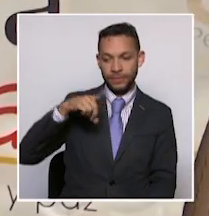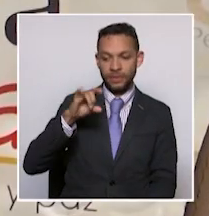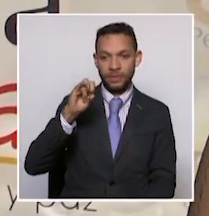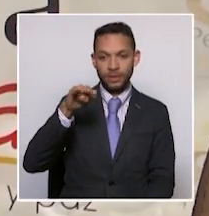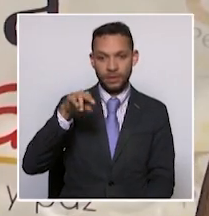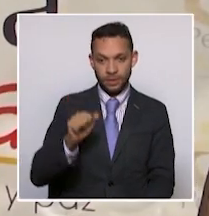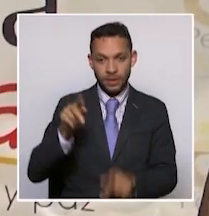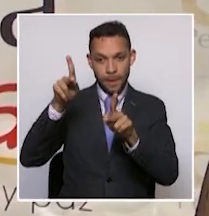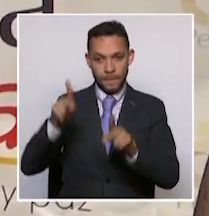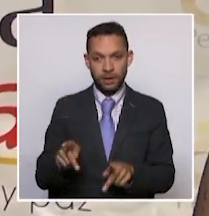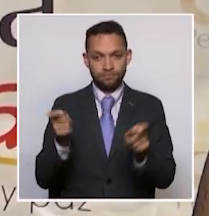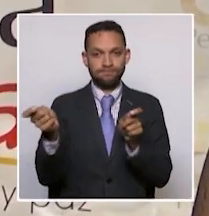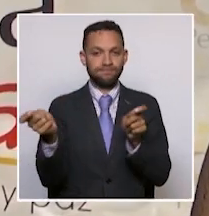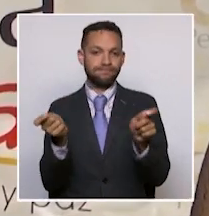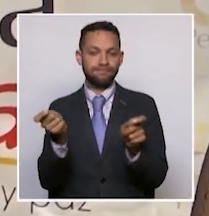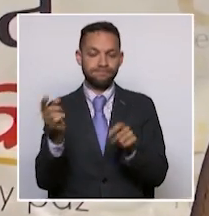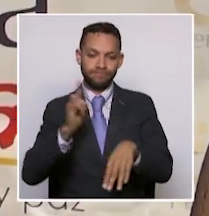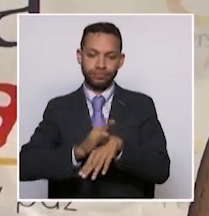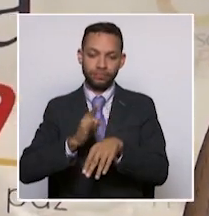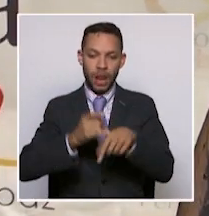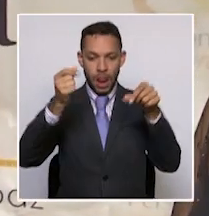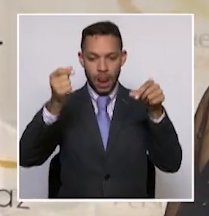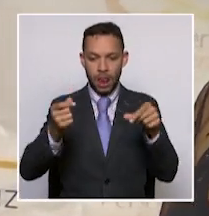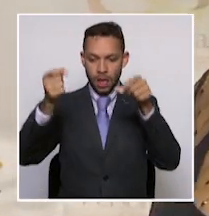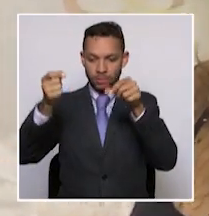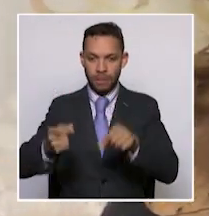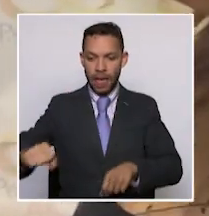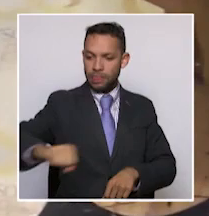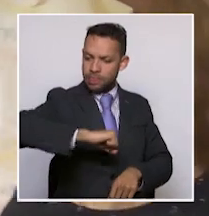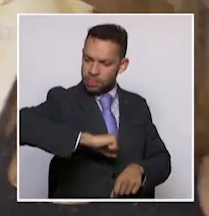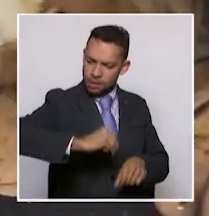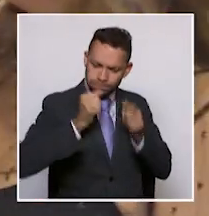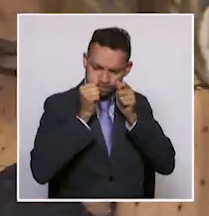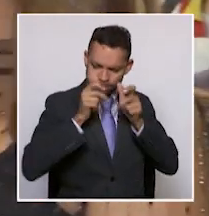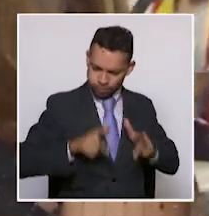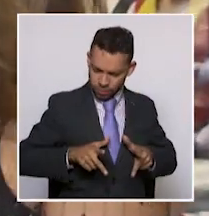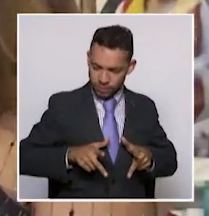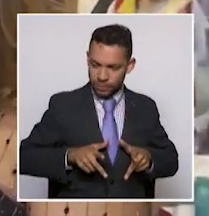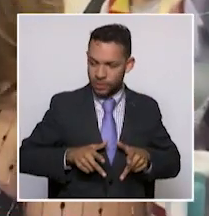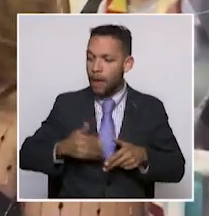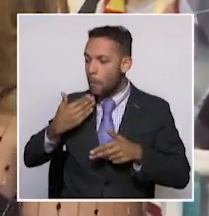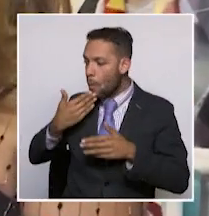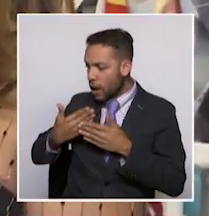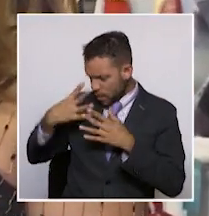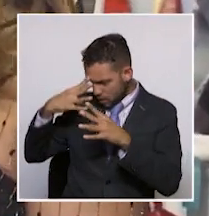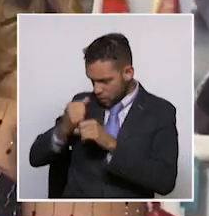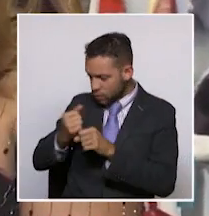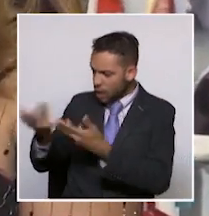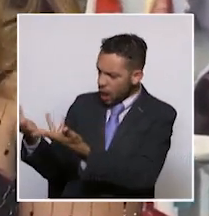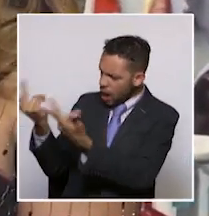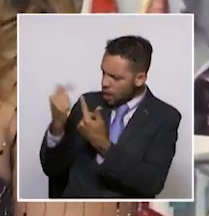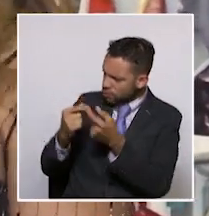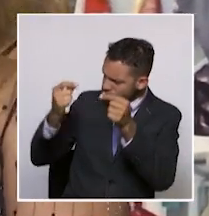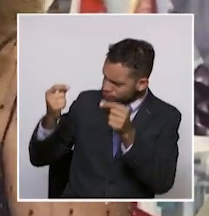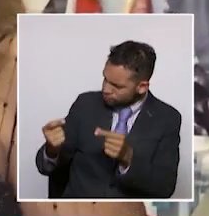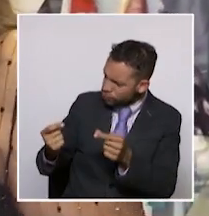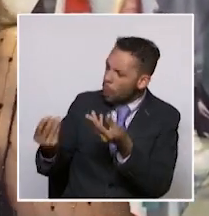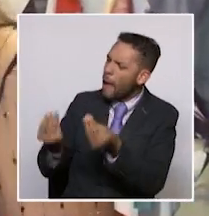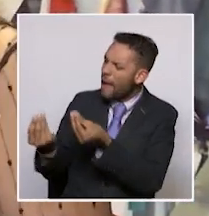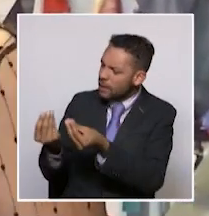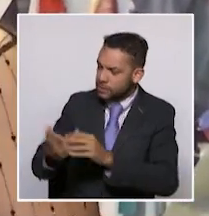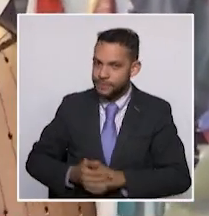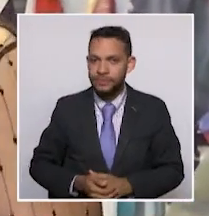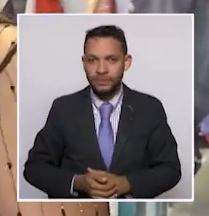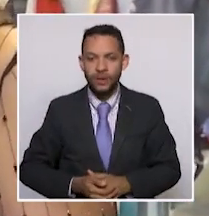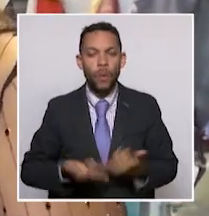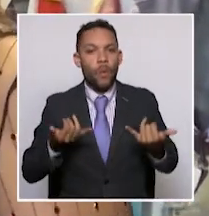está presentando los resultados de este primer observatorio de derechos humanos. Bueno, doctora, hablemos cuáles son los resultados. de este análisis? Bueno, pues hoy a